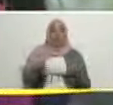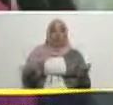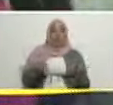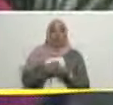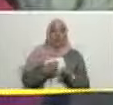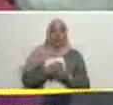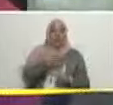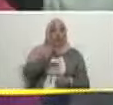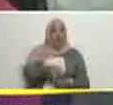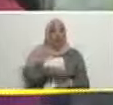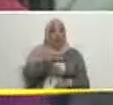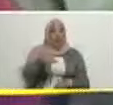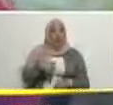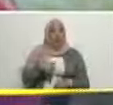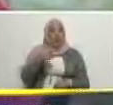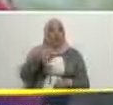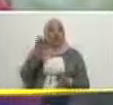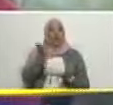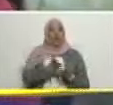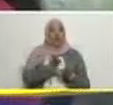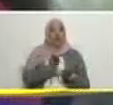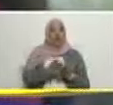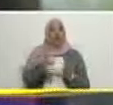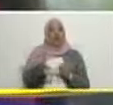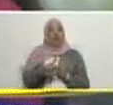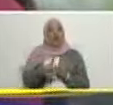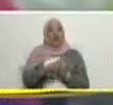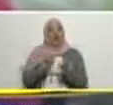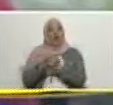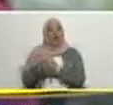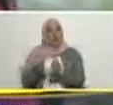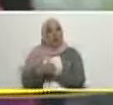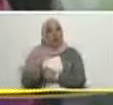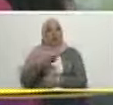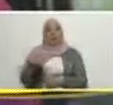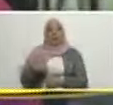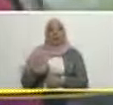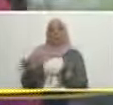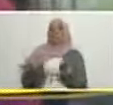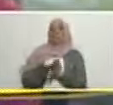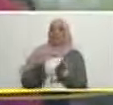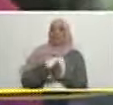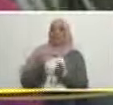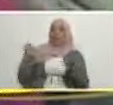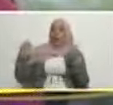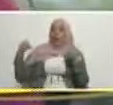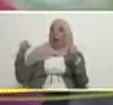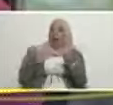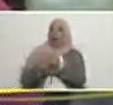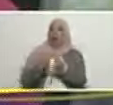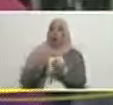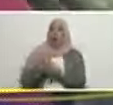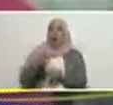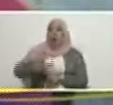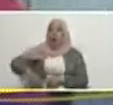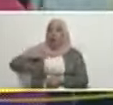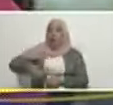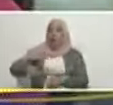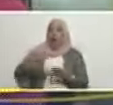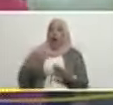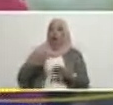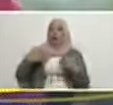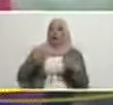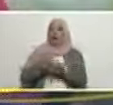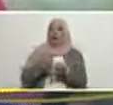las universidades y en las escuelas y en los liceos. Lo deportivo es en la cancha, es en el gimnasio, es en el polideportivo. Lo de salud